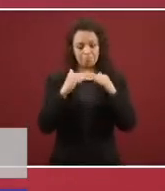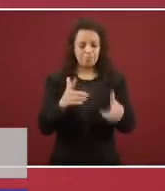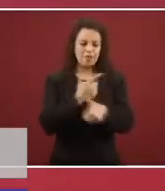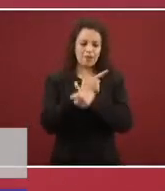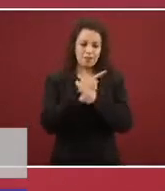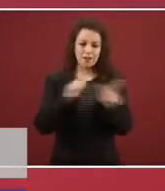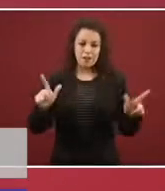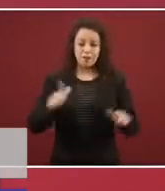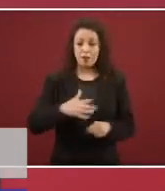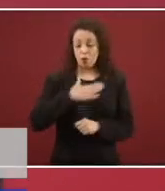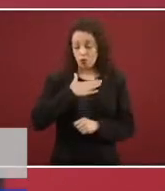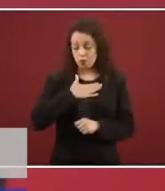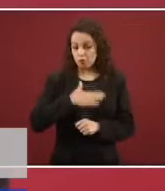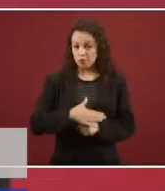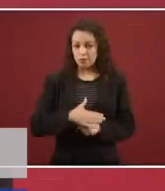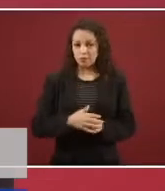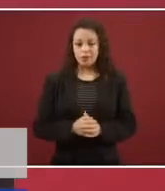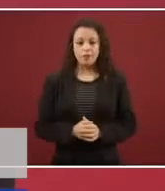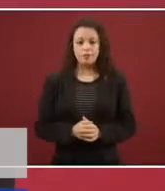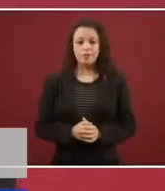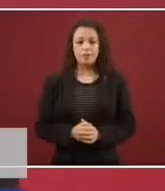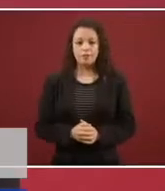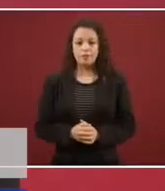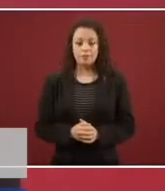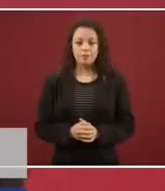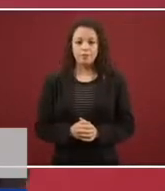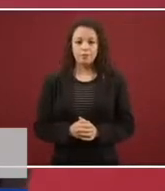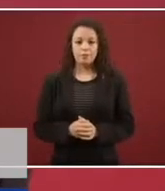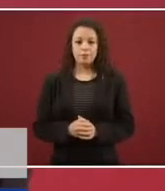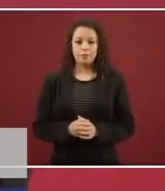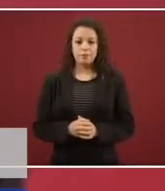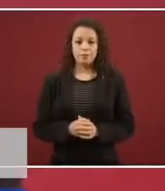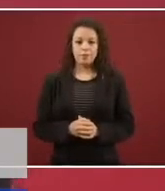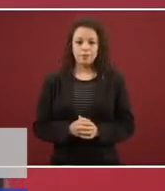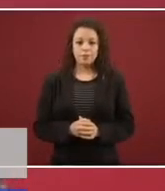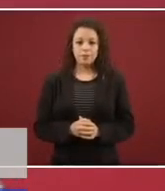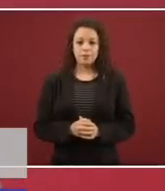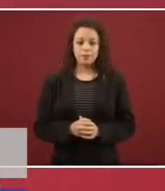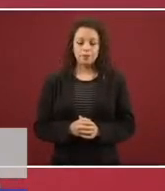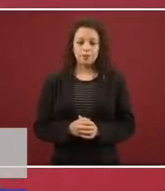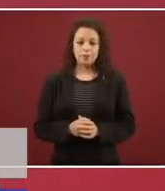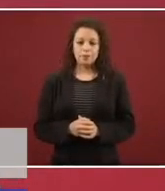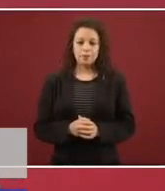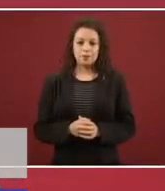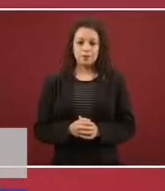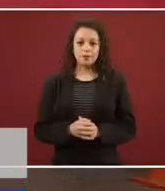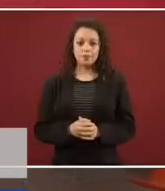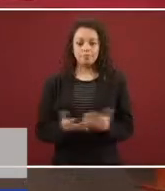pueden esperar. Por lo anterior, hace énfasis en que no se eliminarán las causales por feminicidio.